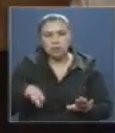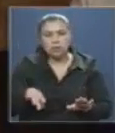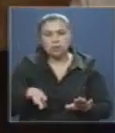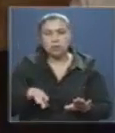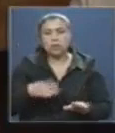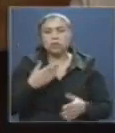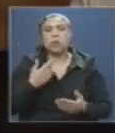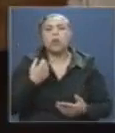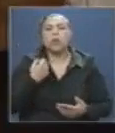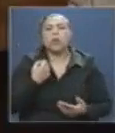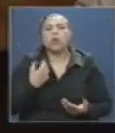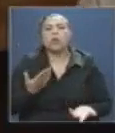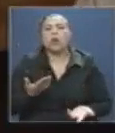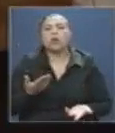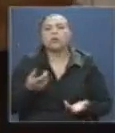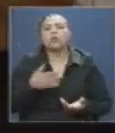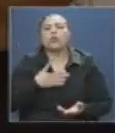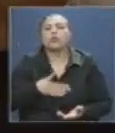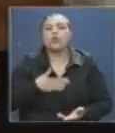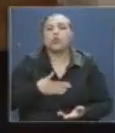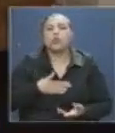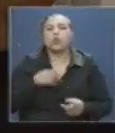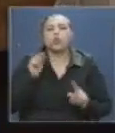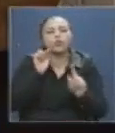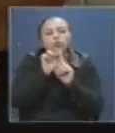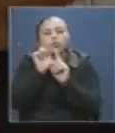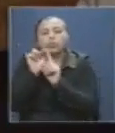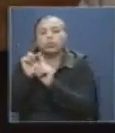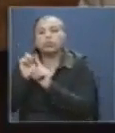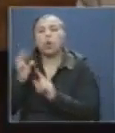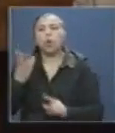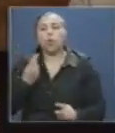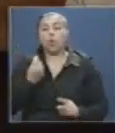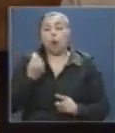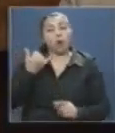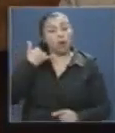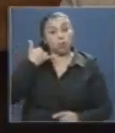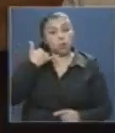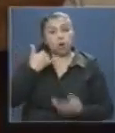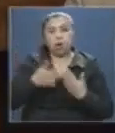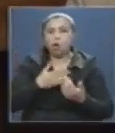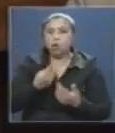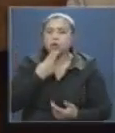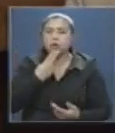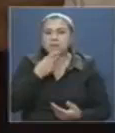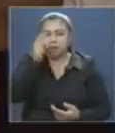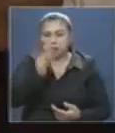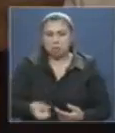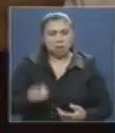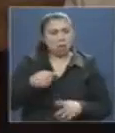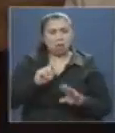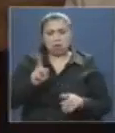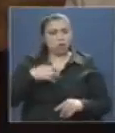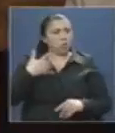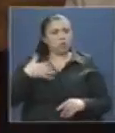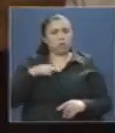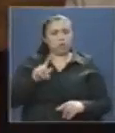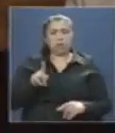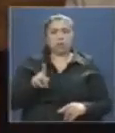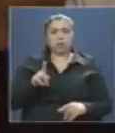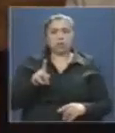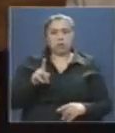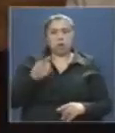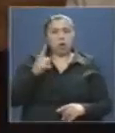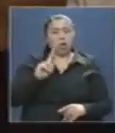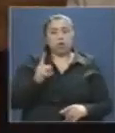sus gustos, cuáles son sus preferencias, no solamente sabiendo cuál es su número de celular o dónde vive. Eso es lo de menos. Eso es lo